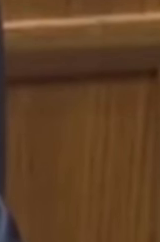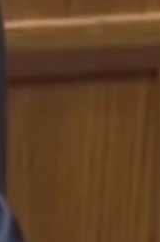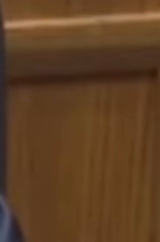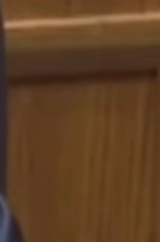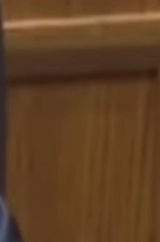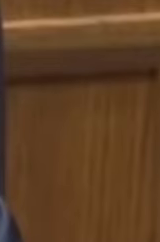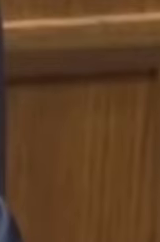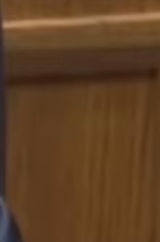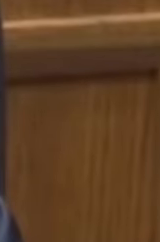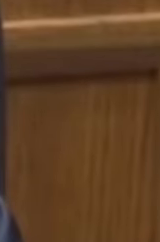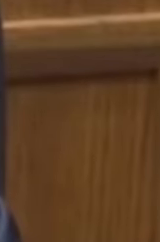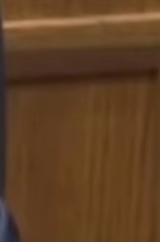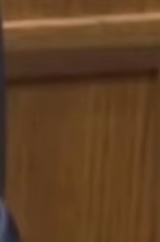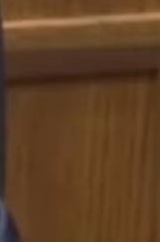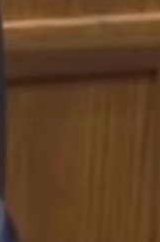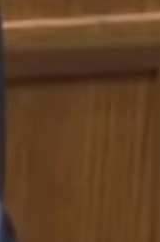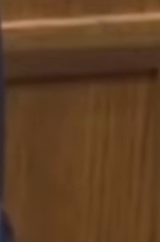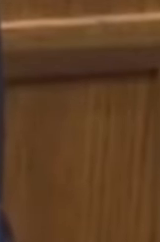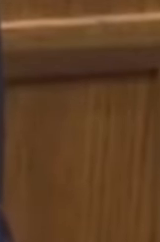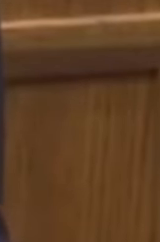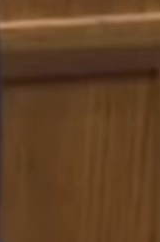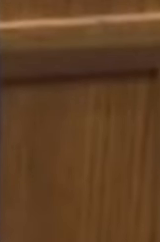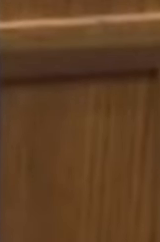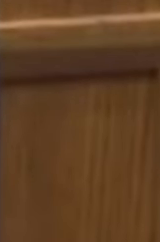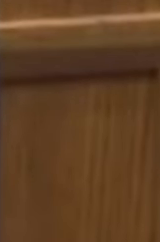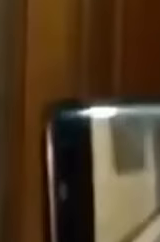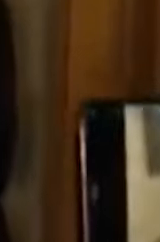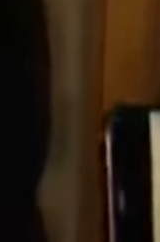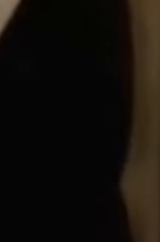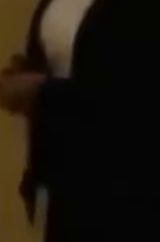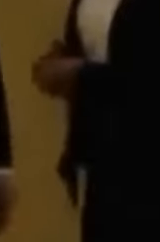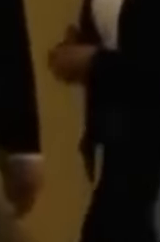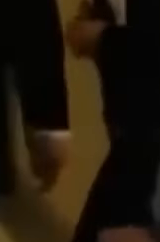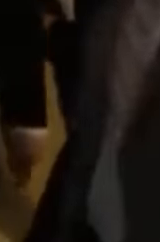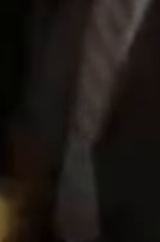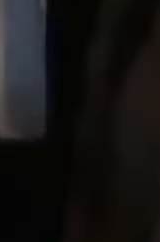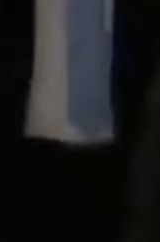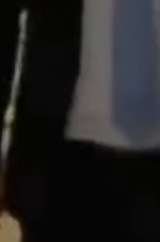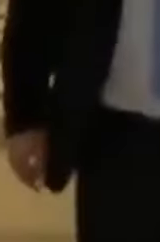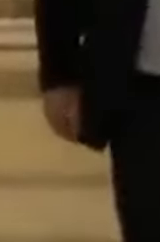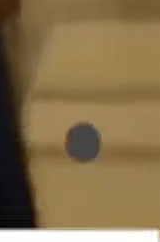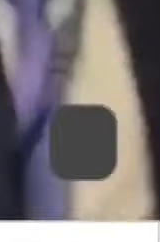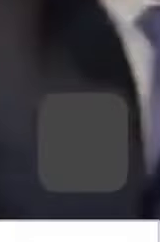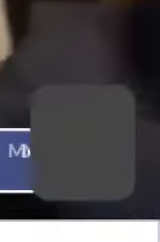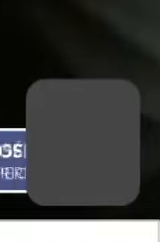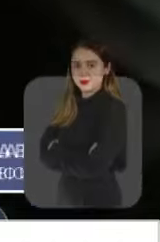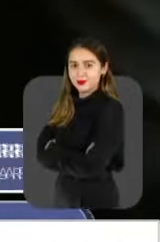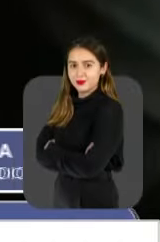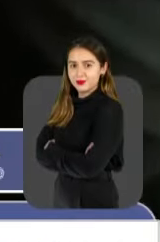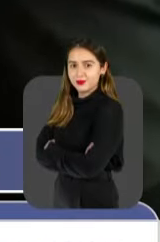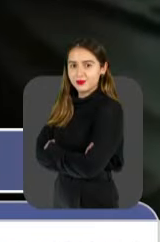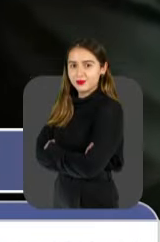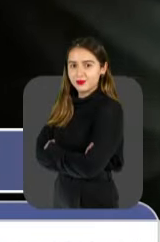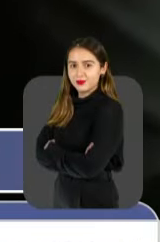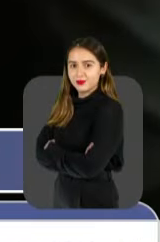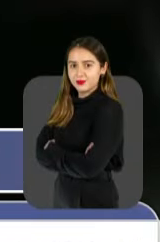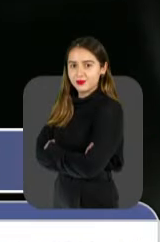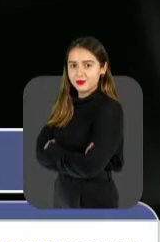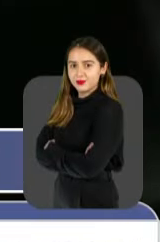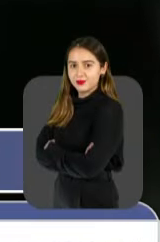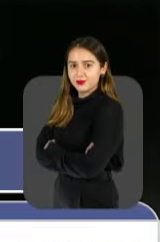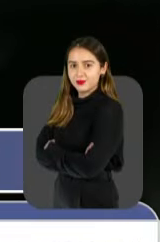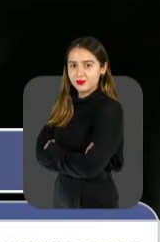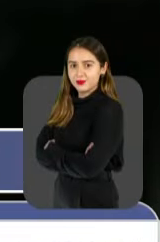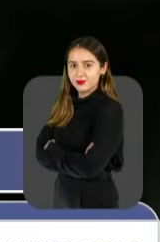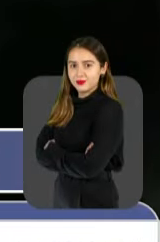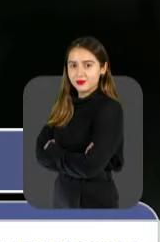es la influencia del señor Hermosilla en lo que fue el gobierno de Sebastián Piñera. Fuentes del gremialismo aseguran que no ha habido mayor contacto con Chadwick, ya que no